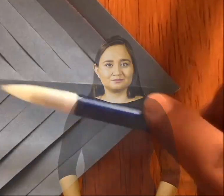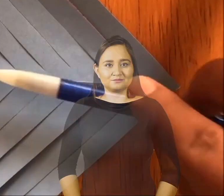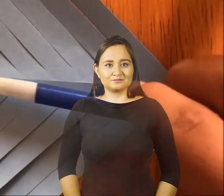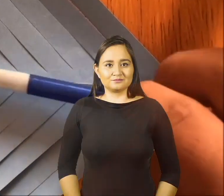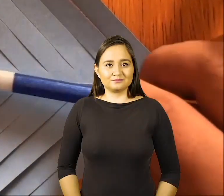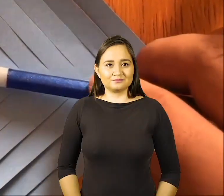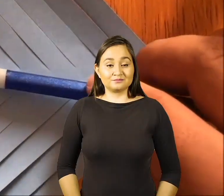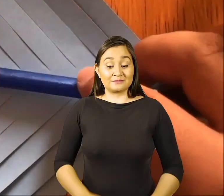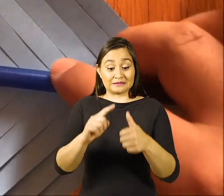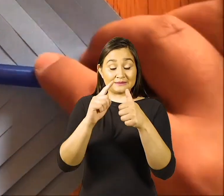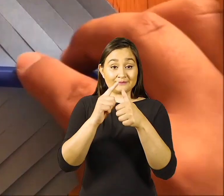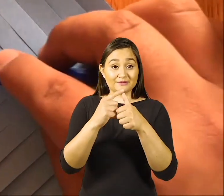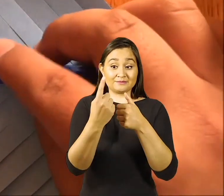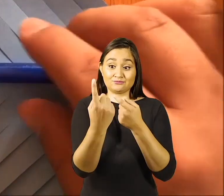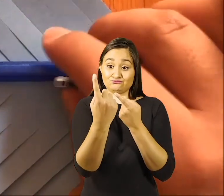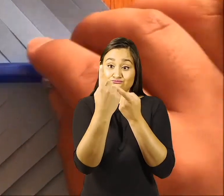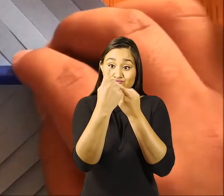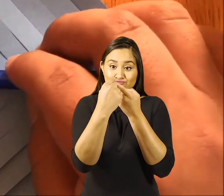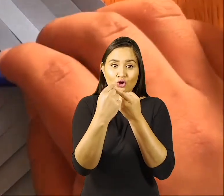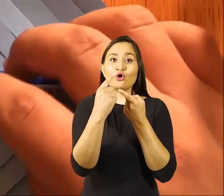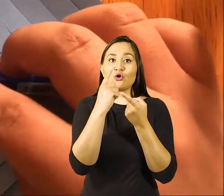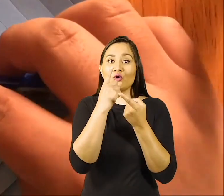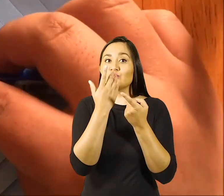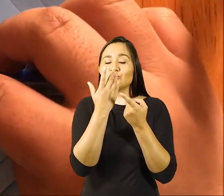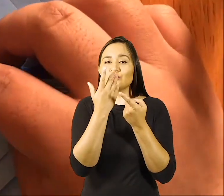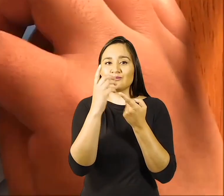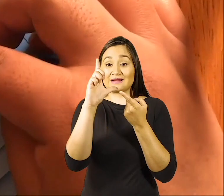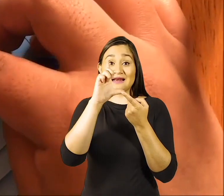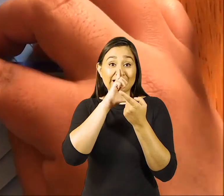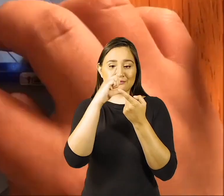Para pegar las primeras puntas nos ayudaremos de un lápiz.